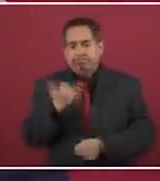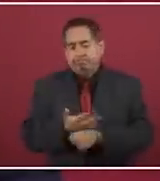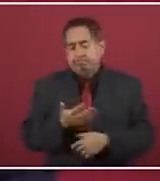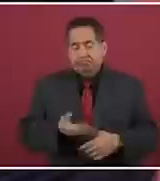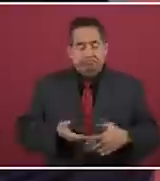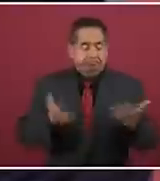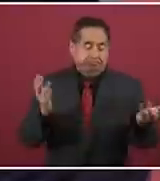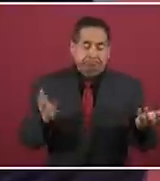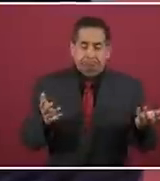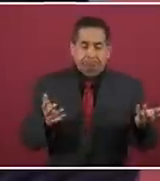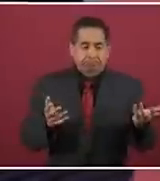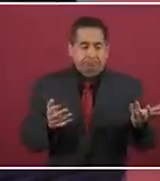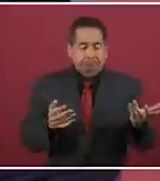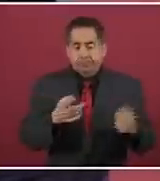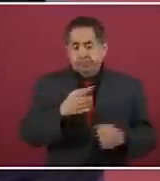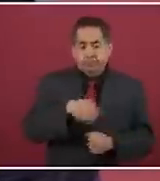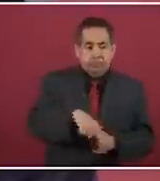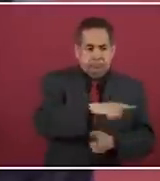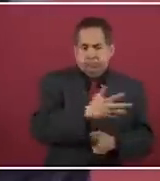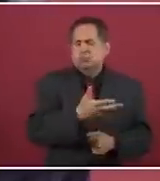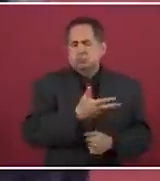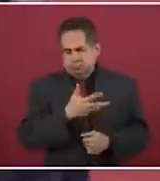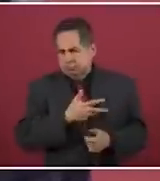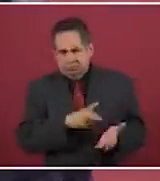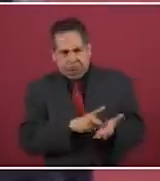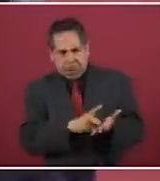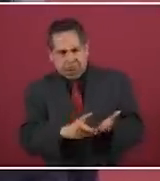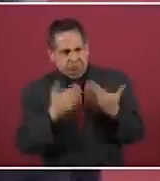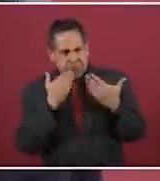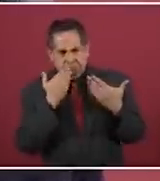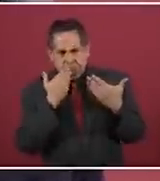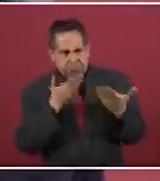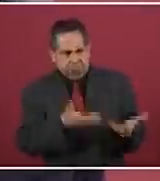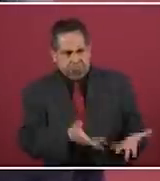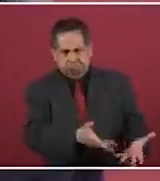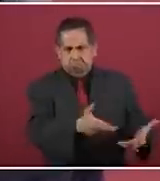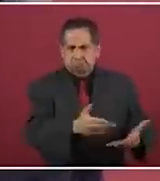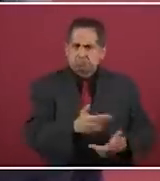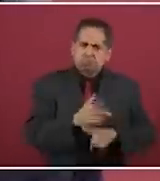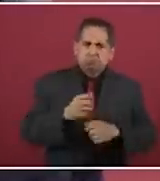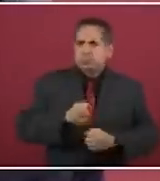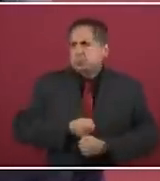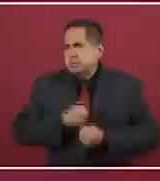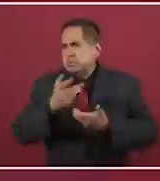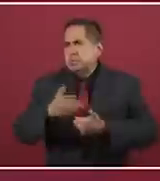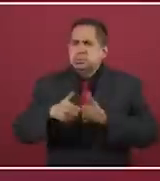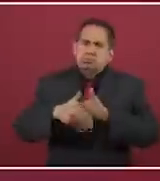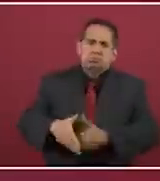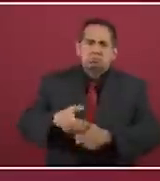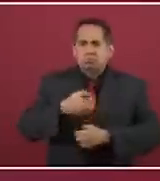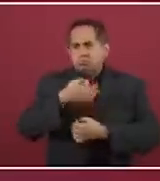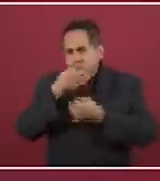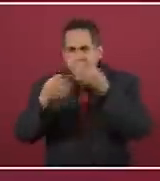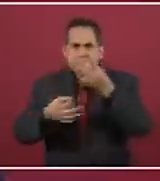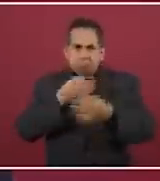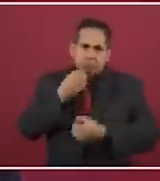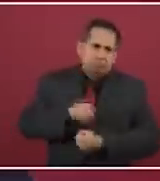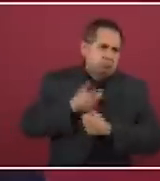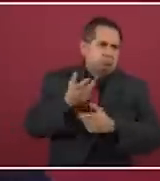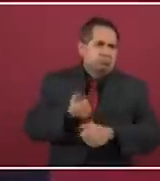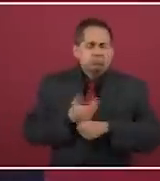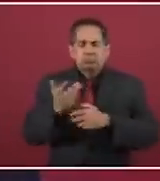a quienes tienen todo su derecho a manifestarse. Nosotros, cuando estábamos en la